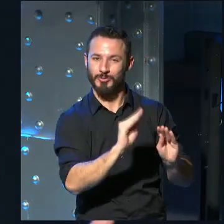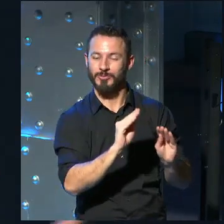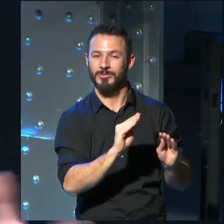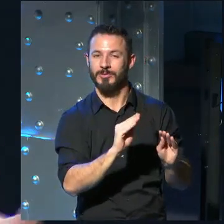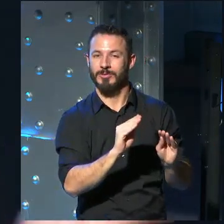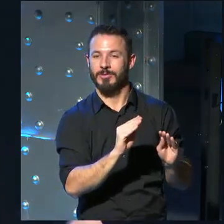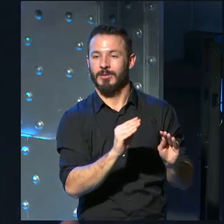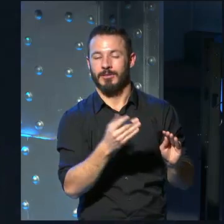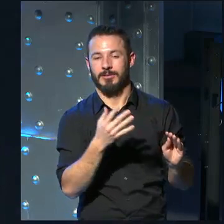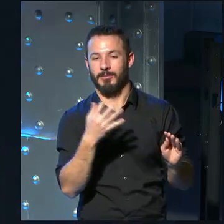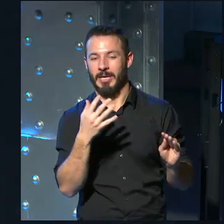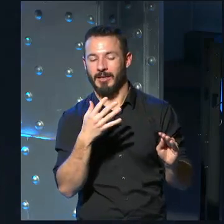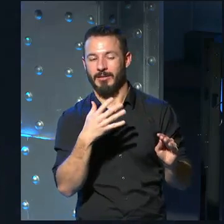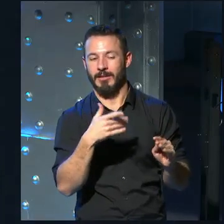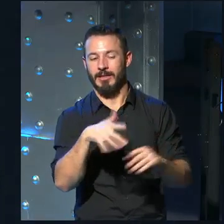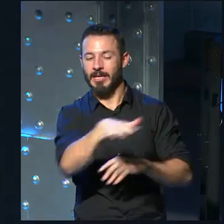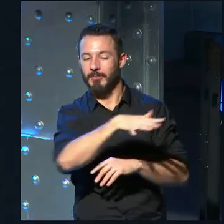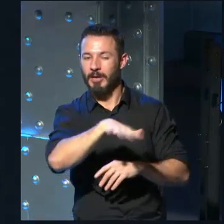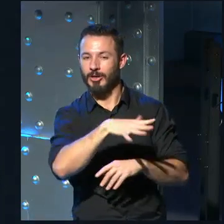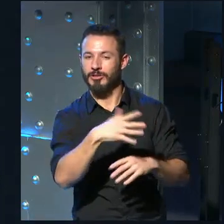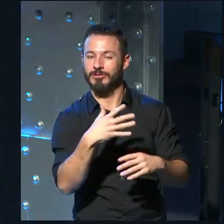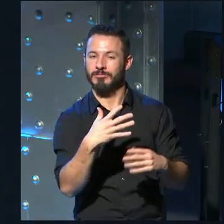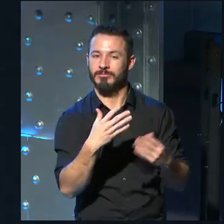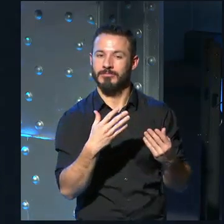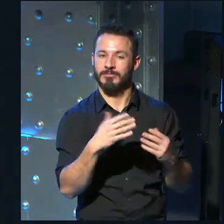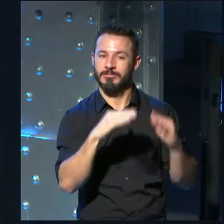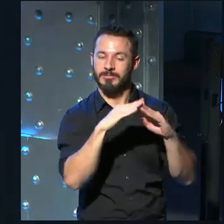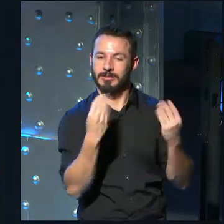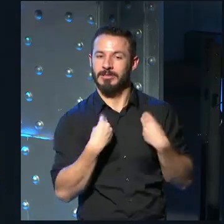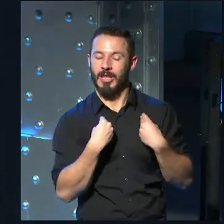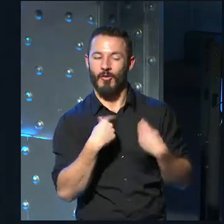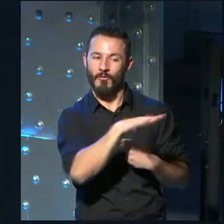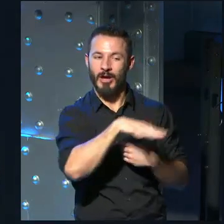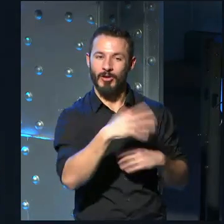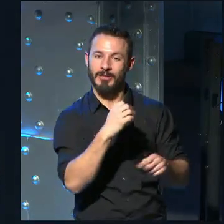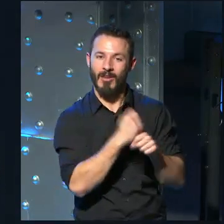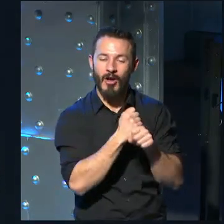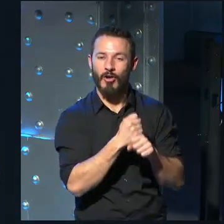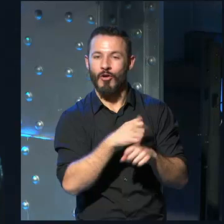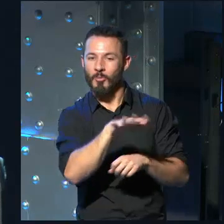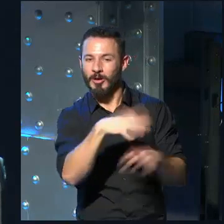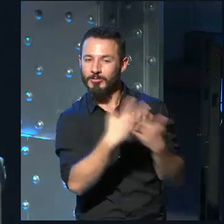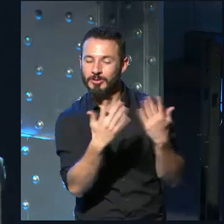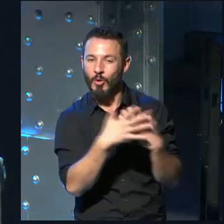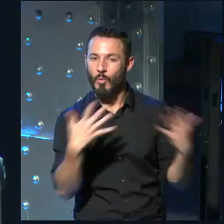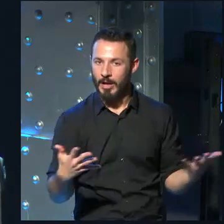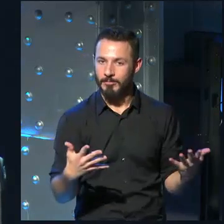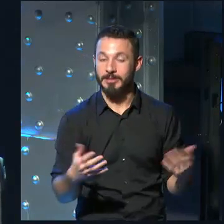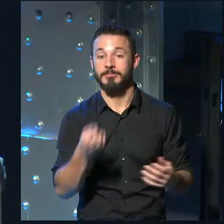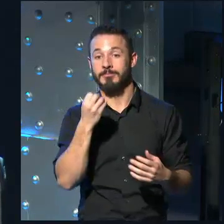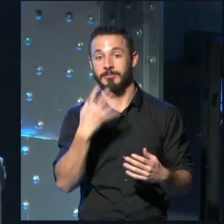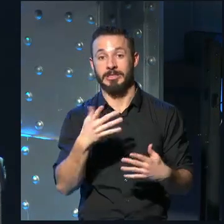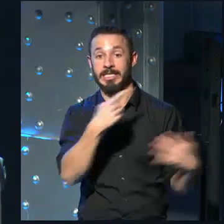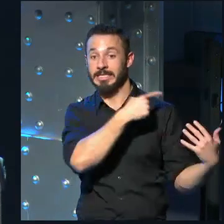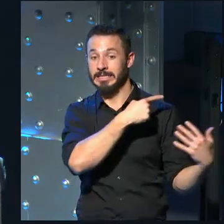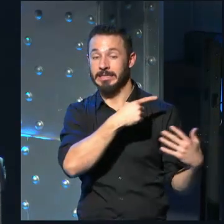eran o qué barrios eran más residenciales, cuáles eran más de trabajo o cuáles eran mixtos. En solo 6 semanas